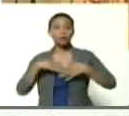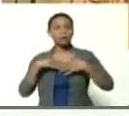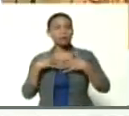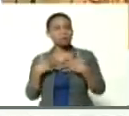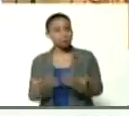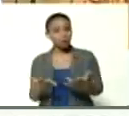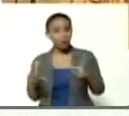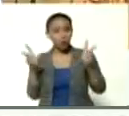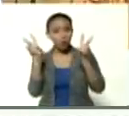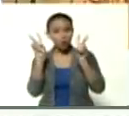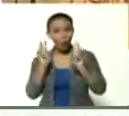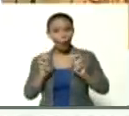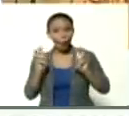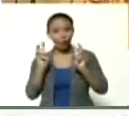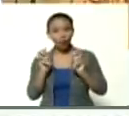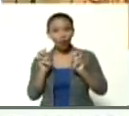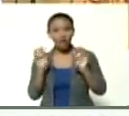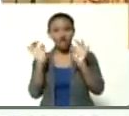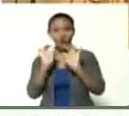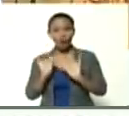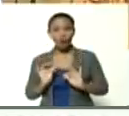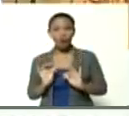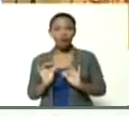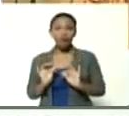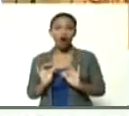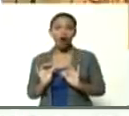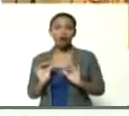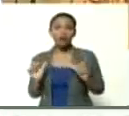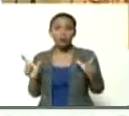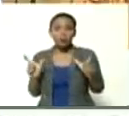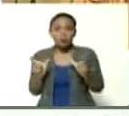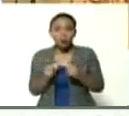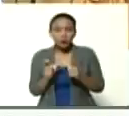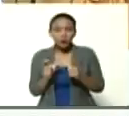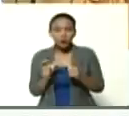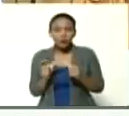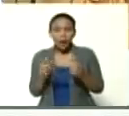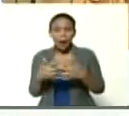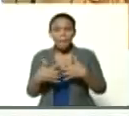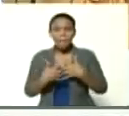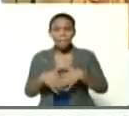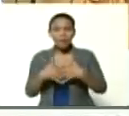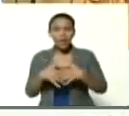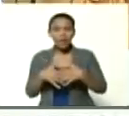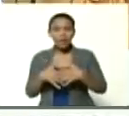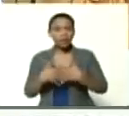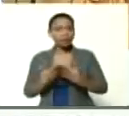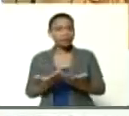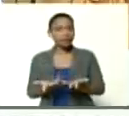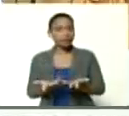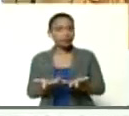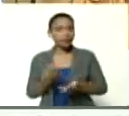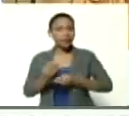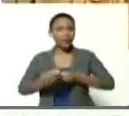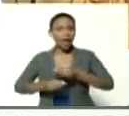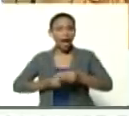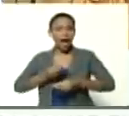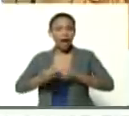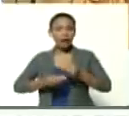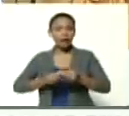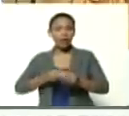las nuevas micros y pequeñas empresas que se creen en